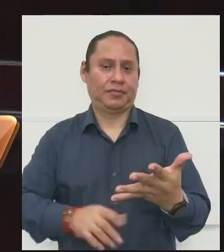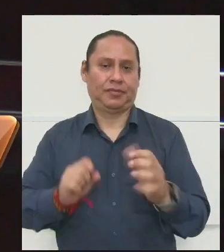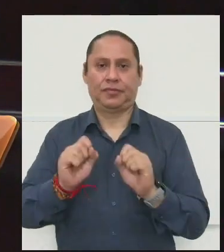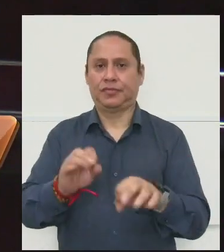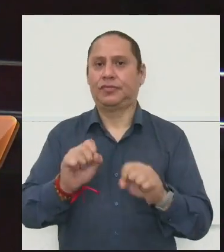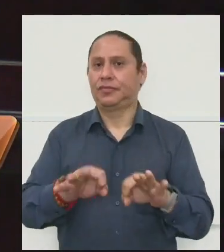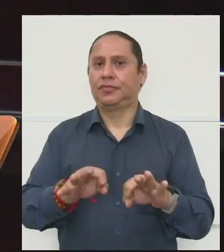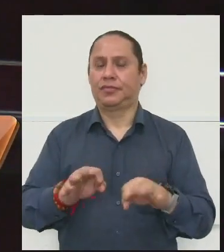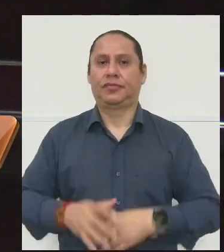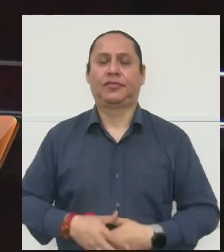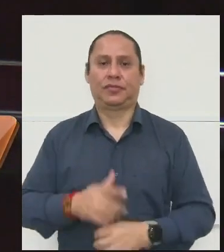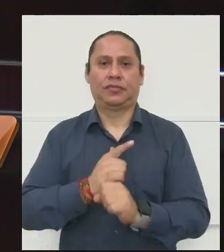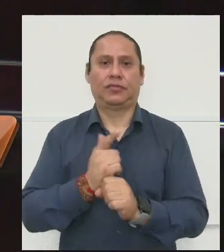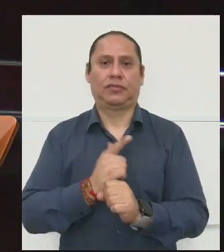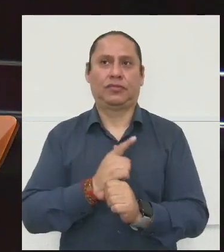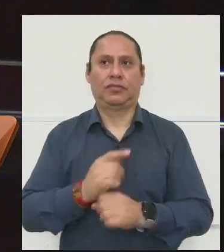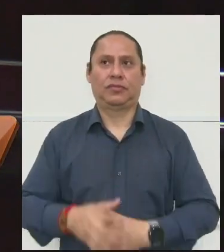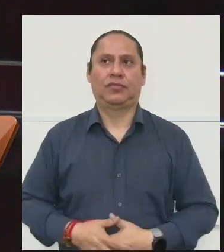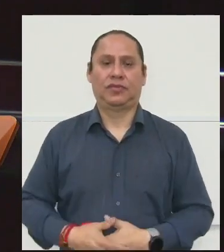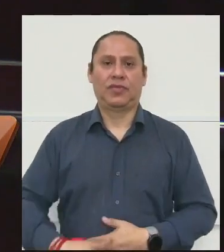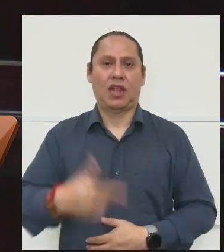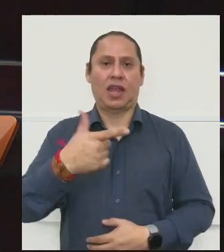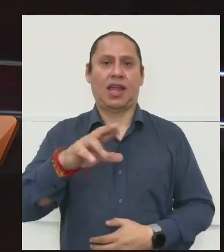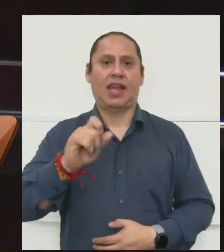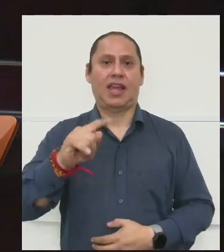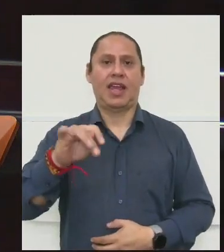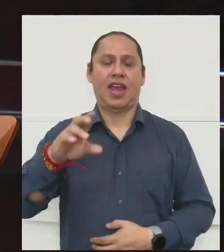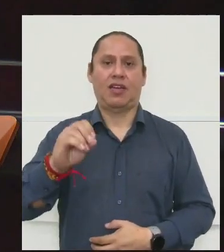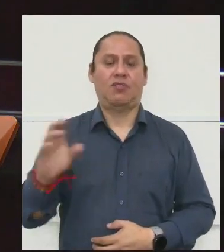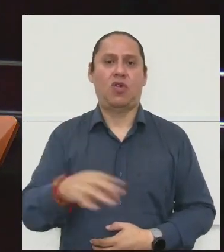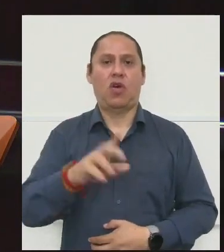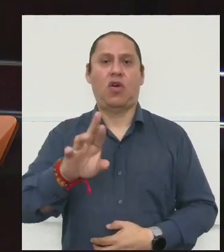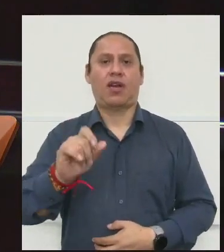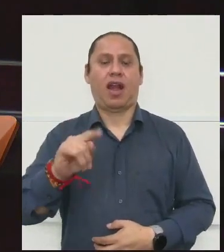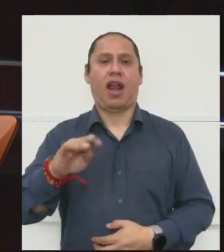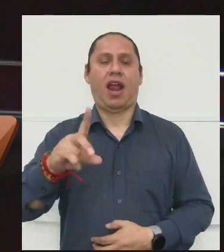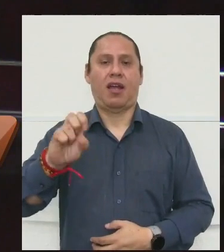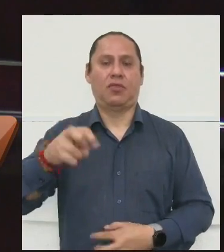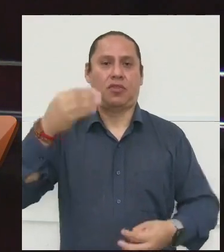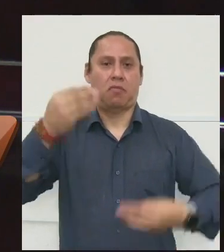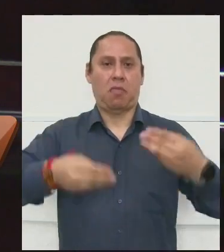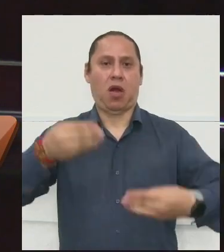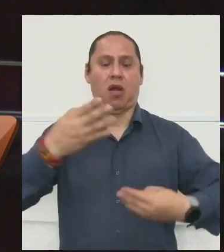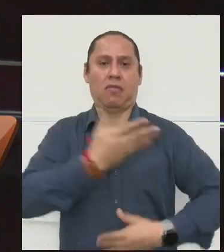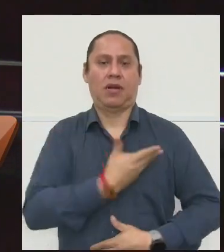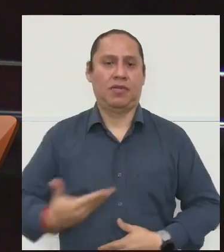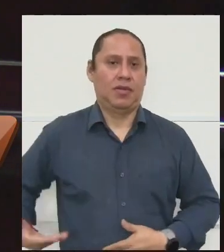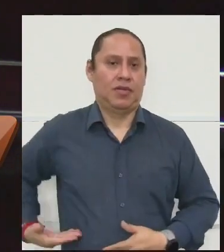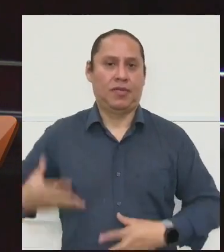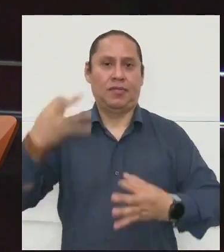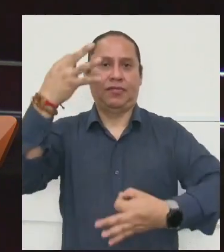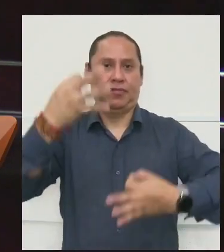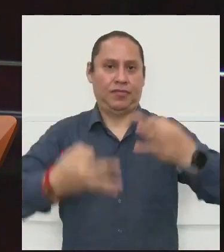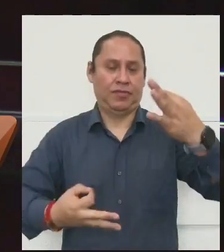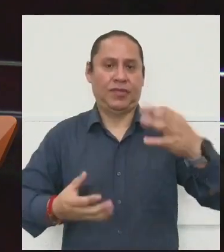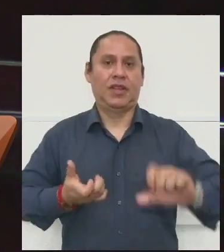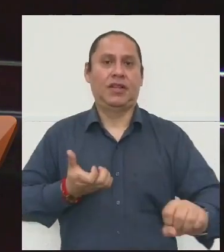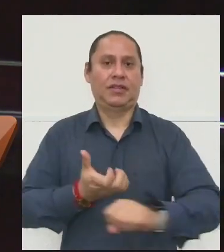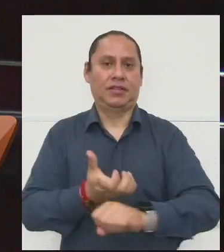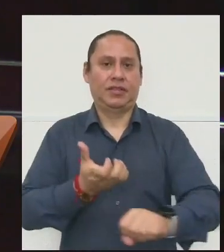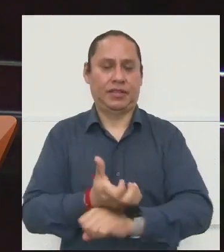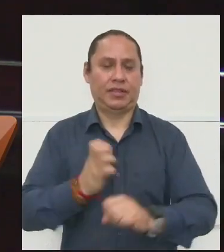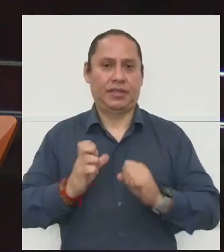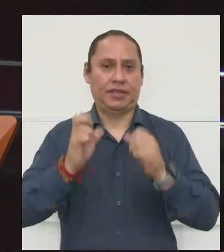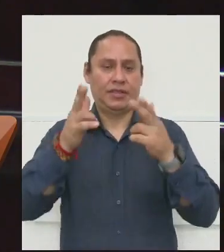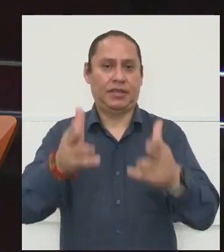oficio signado por el licenciado Guillermo Ramos Pérez magistrado presidente del del tribunal superior de